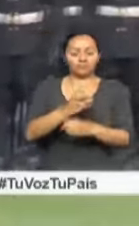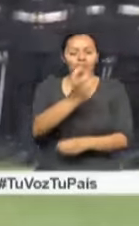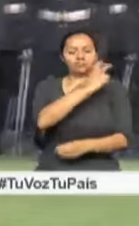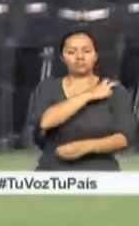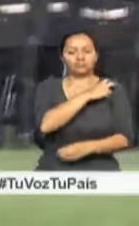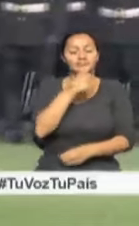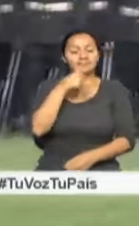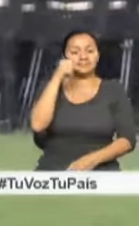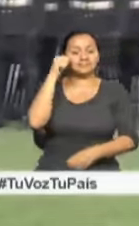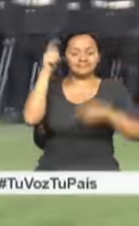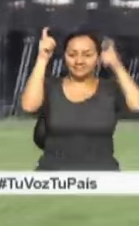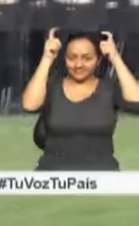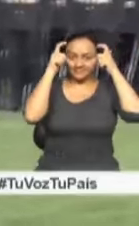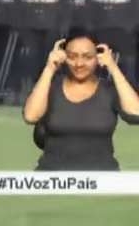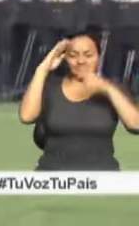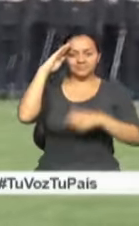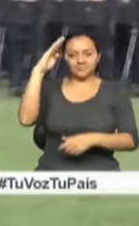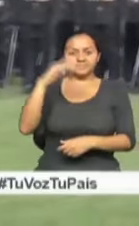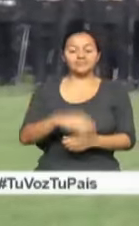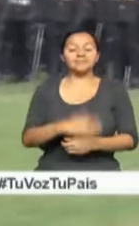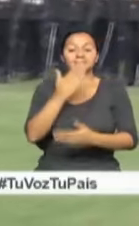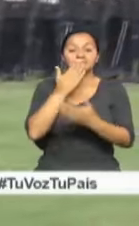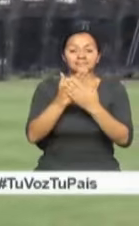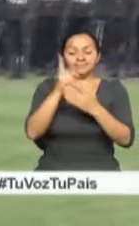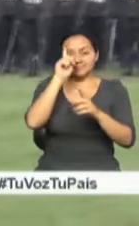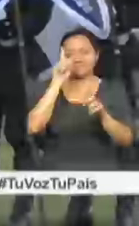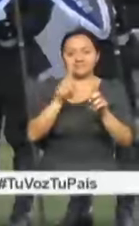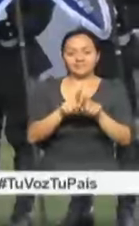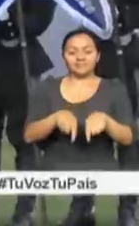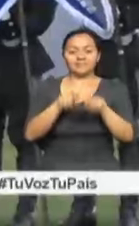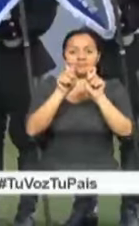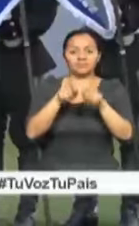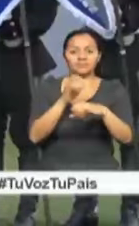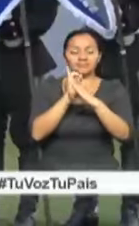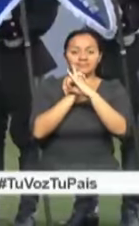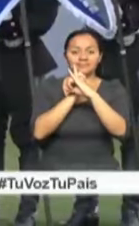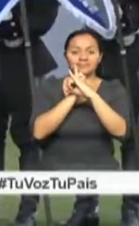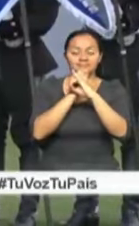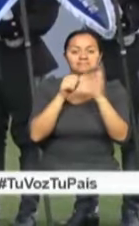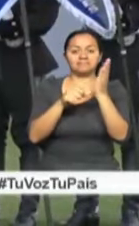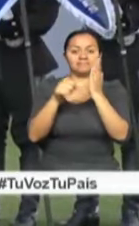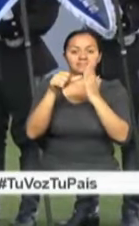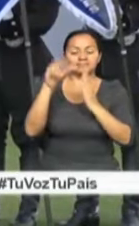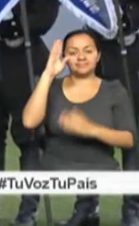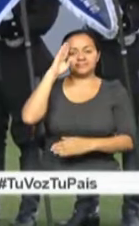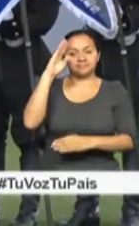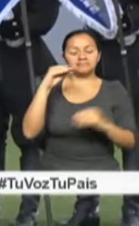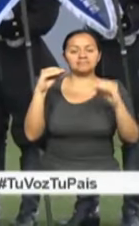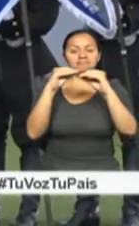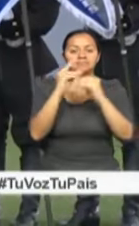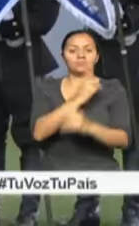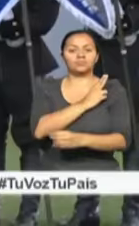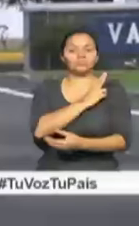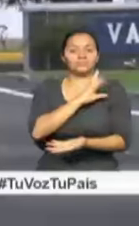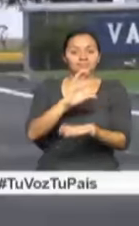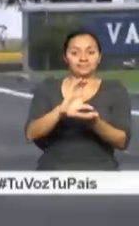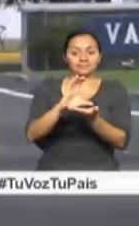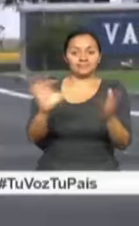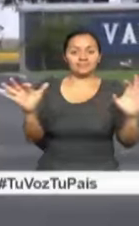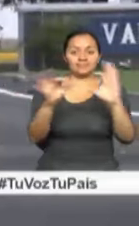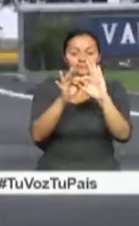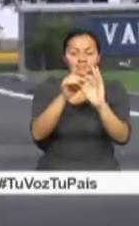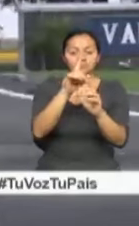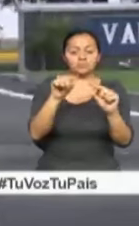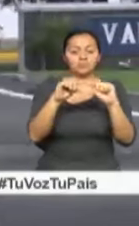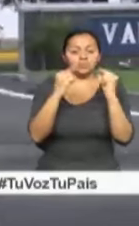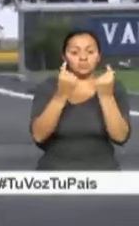la Policía Nacional gracias a un convenio interinstitucional entre el Ministerio del Interior y la Universidad Central del Ecuador. Este grupo,